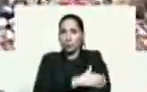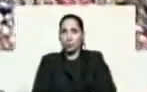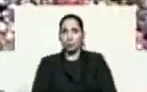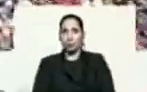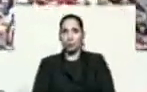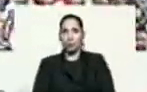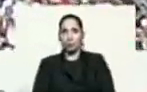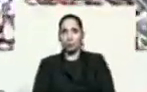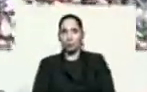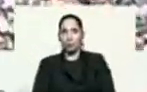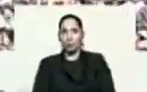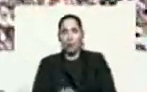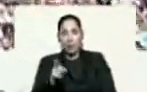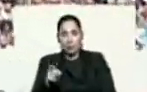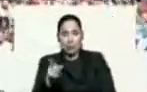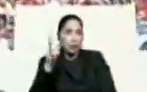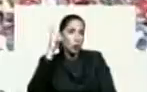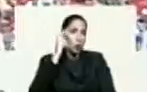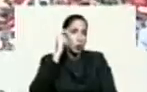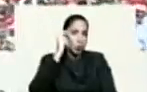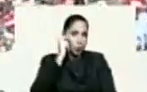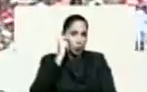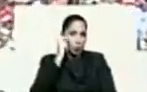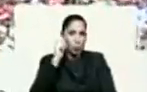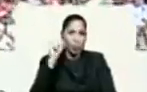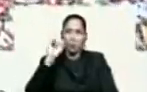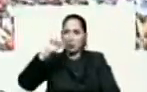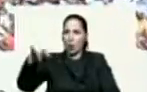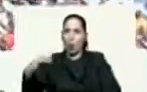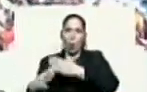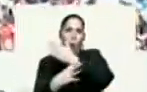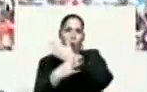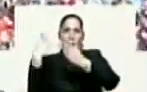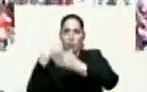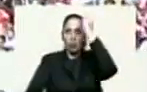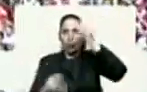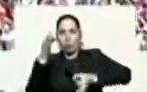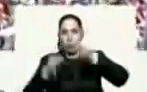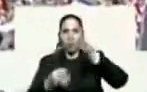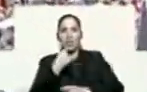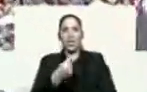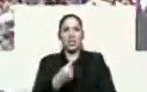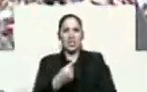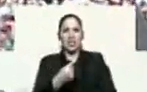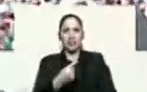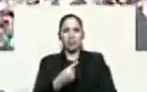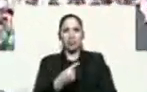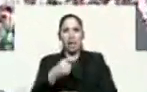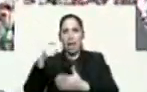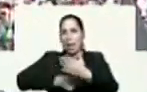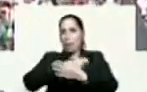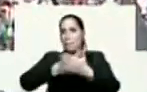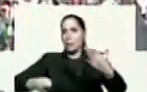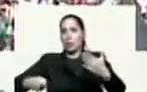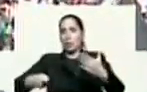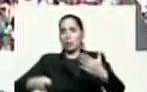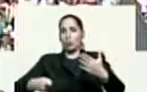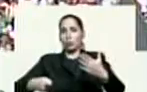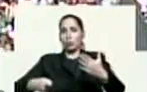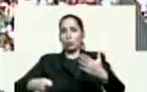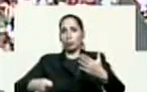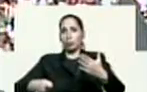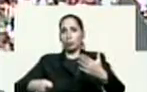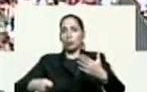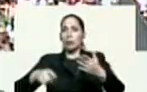porque así como uno escucha al autoproclamado prófugo de la justicia decir, elimino el delito de traición